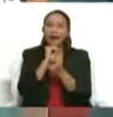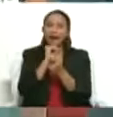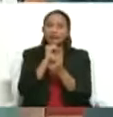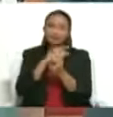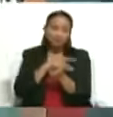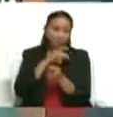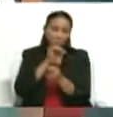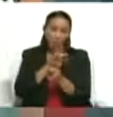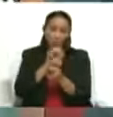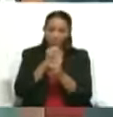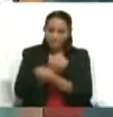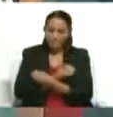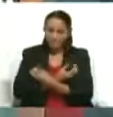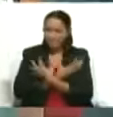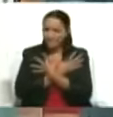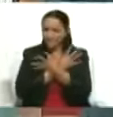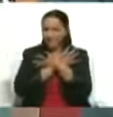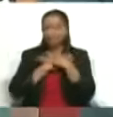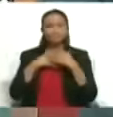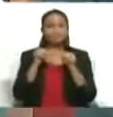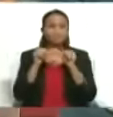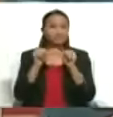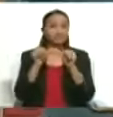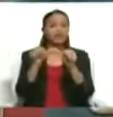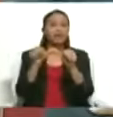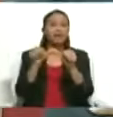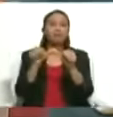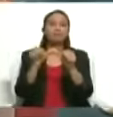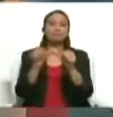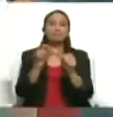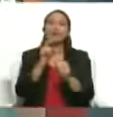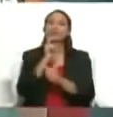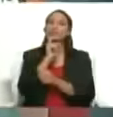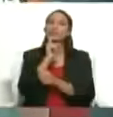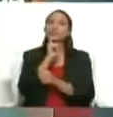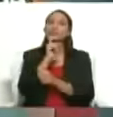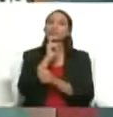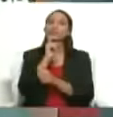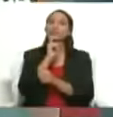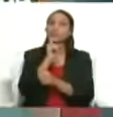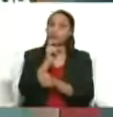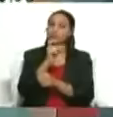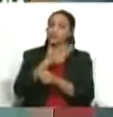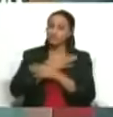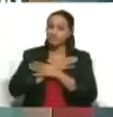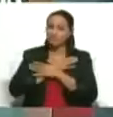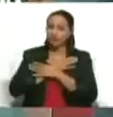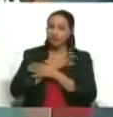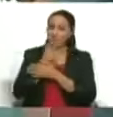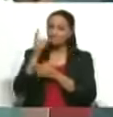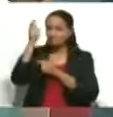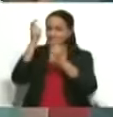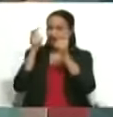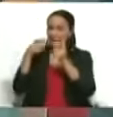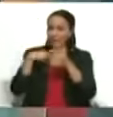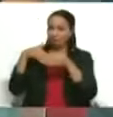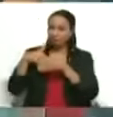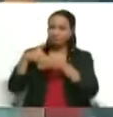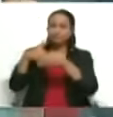quemando por dentro. Es difícil ver camino cuando el que te llevaba de la mano por ese mismo camino físicamente ya no